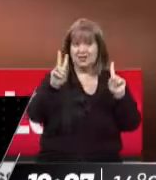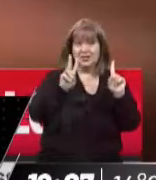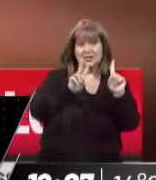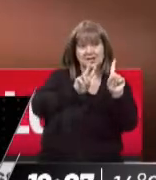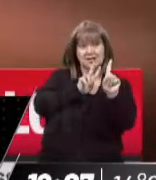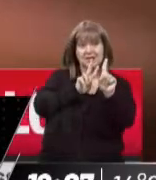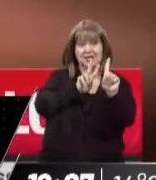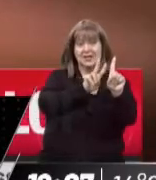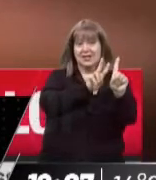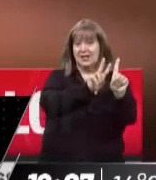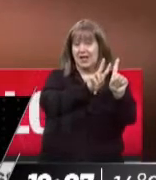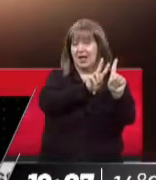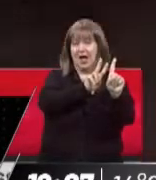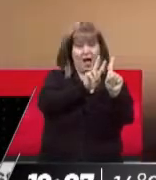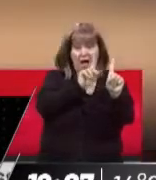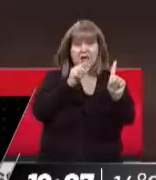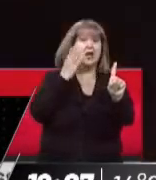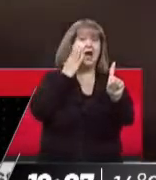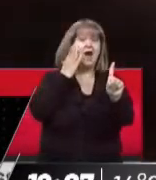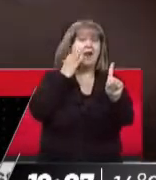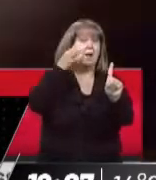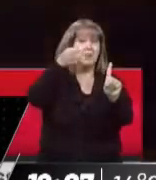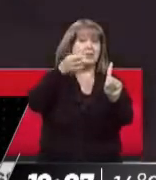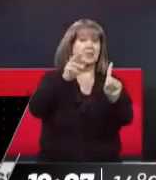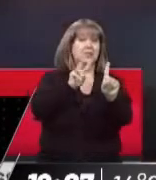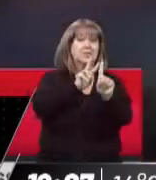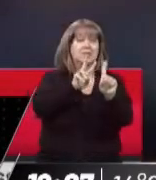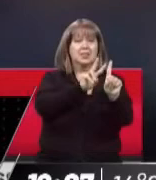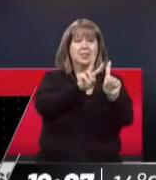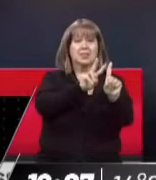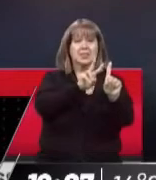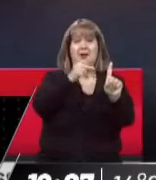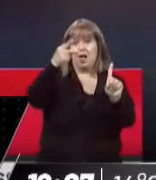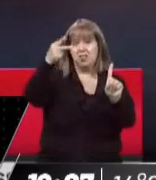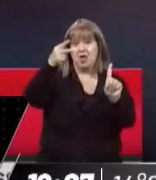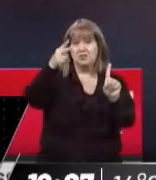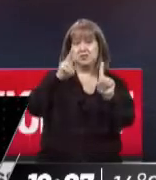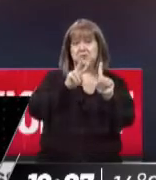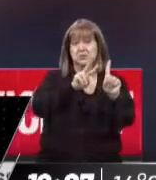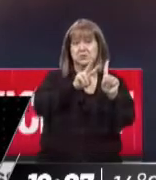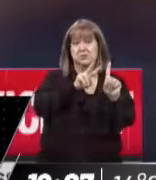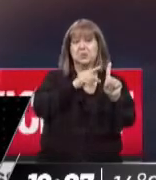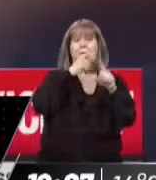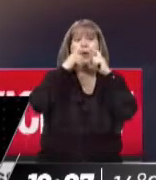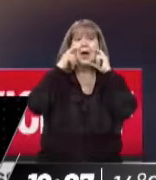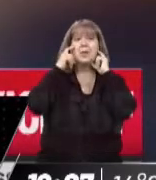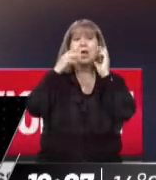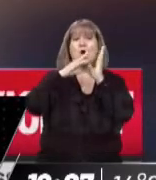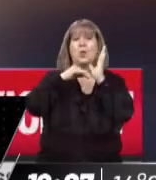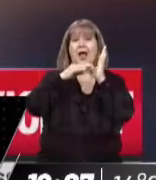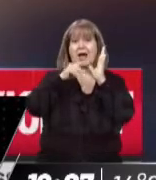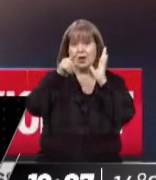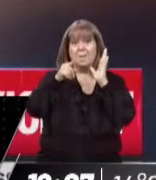a movilizarse allí en la esquina de Juncal y Uruguay, en medio de, recordemos este día que había una